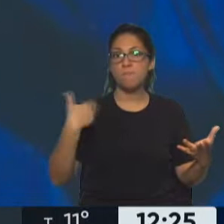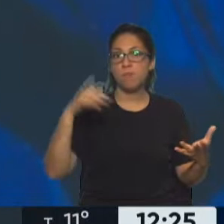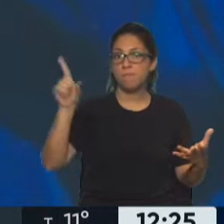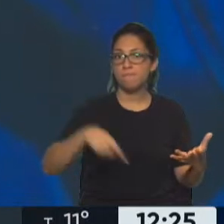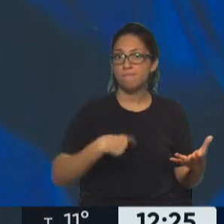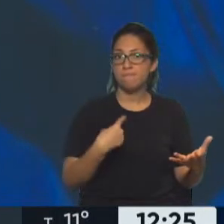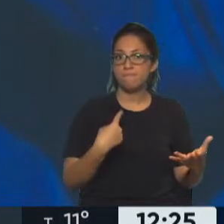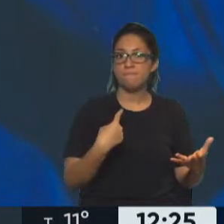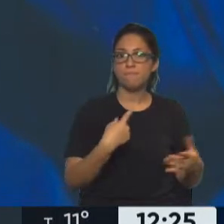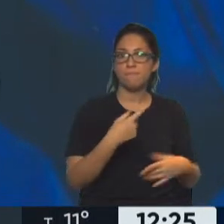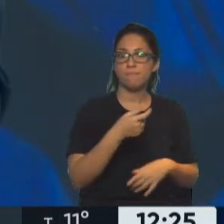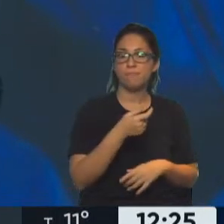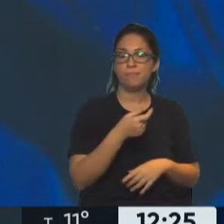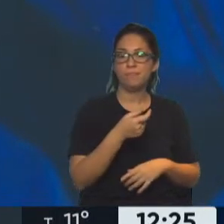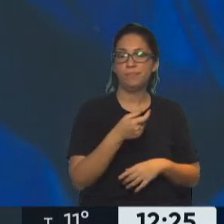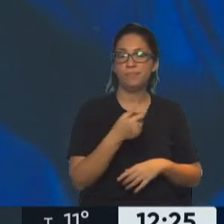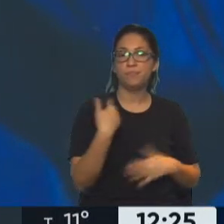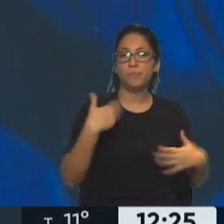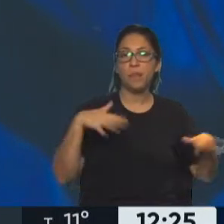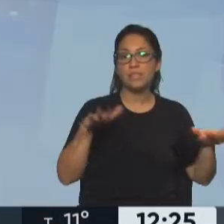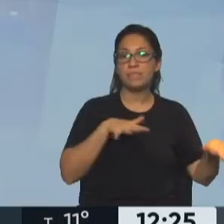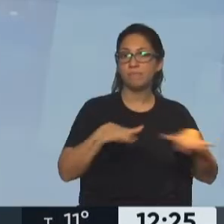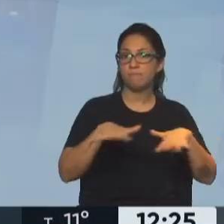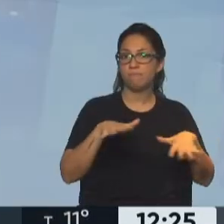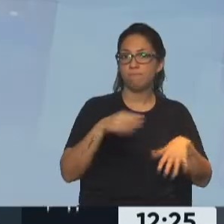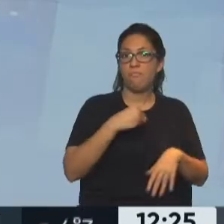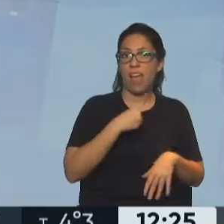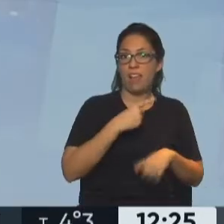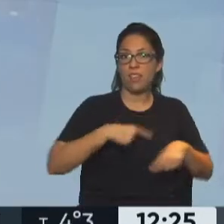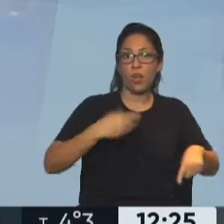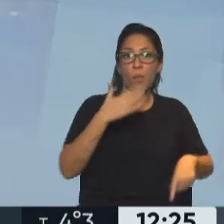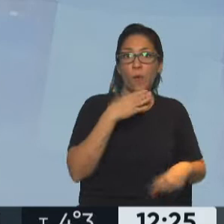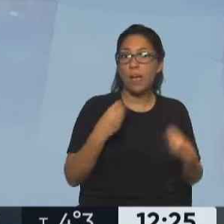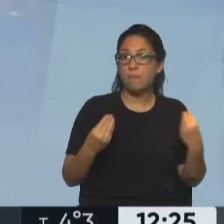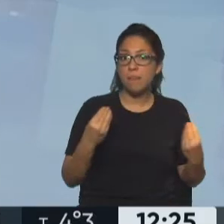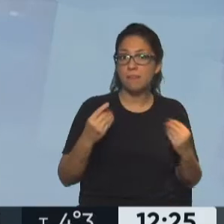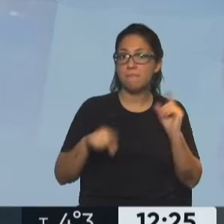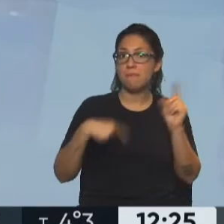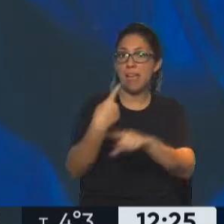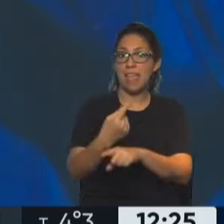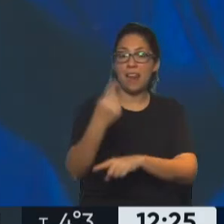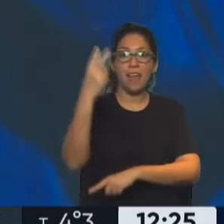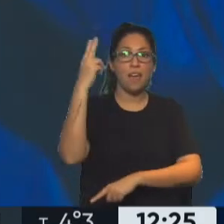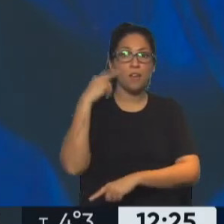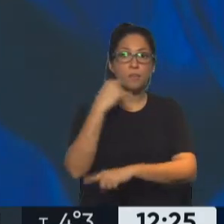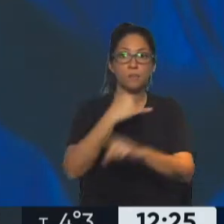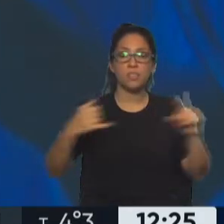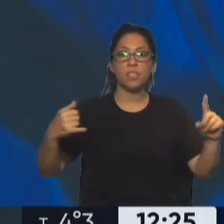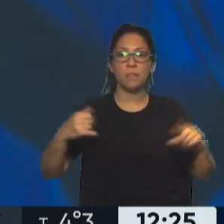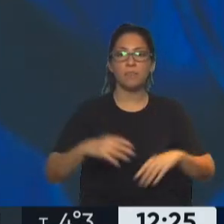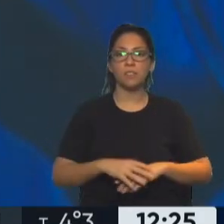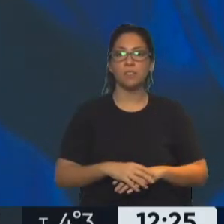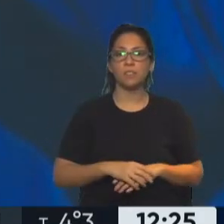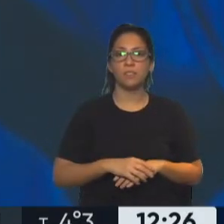dato periodístico a cómo puede ser el comportamiento de la gente de Boca Juniors recibiendo mañana 20:30, cuando sea la